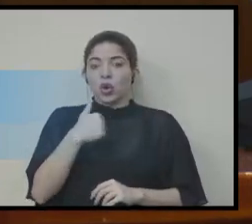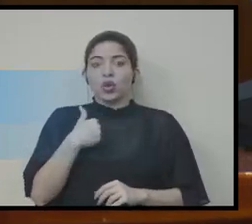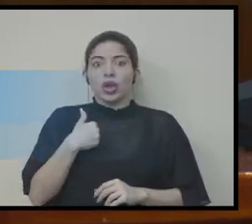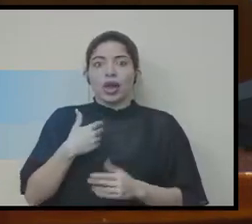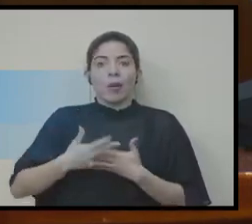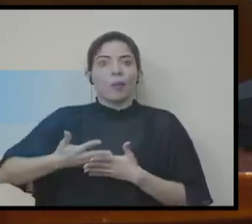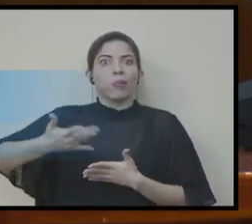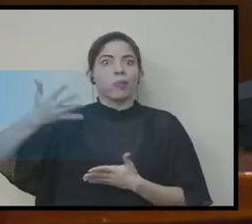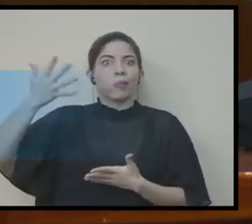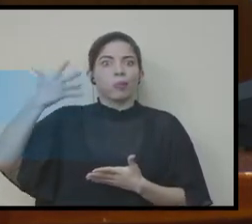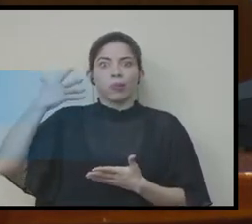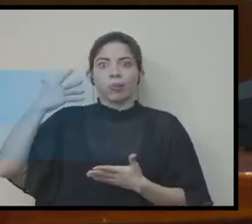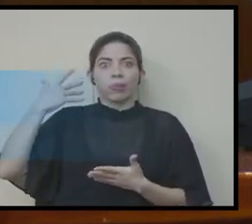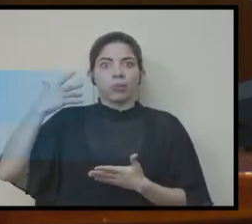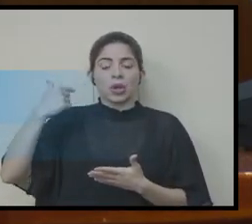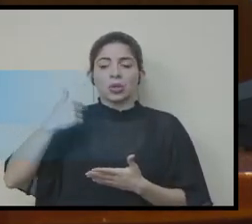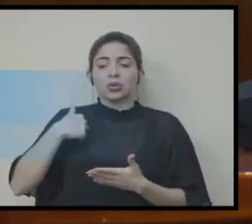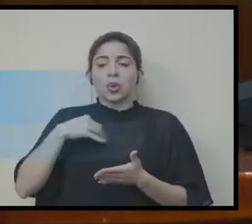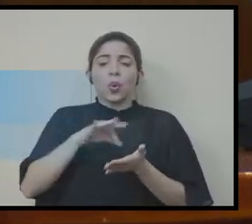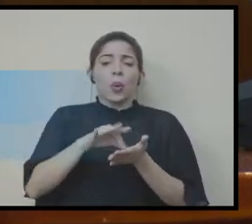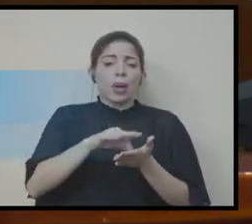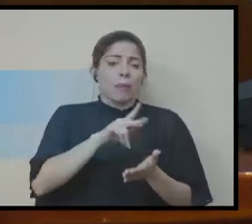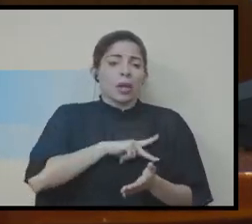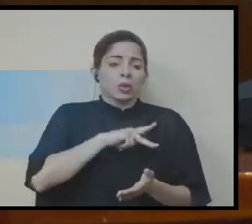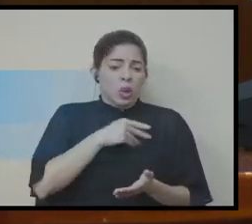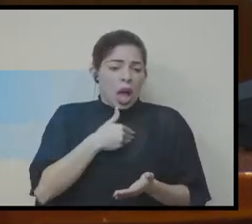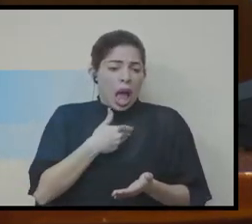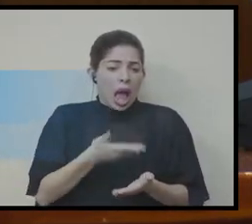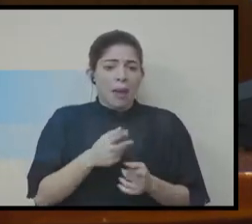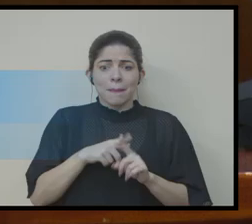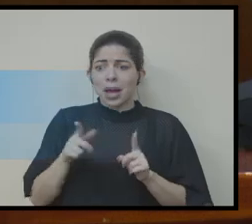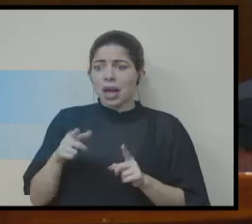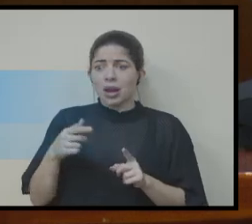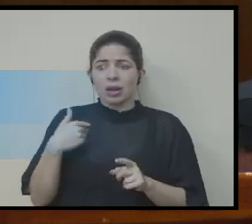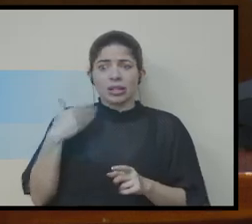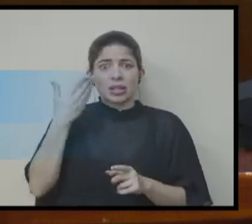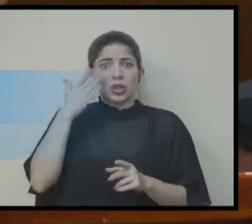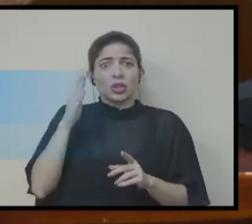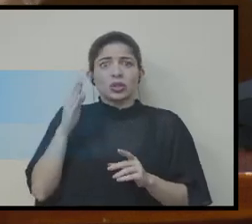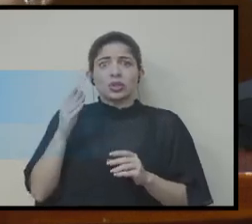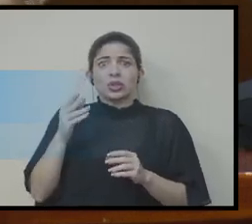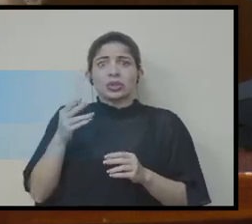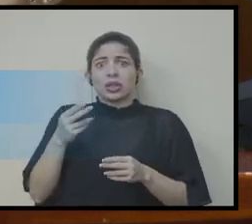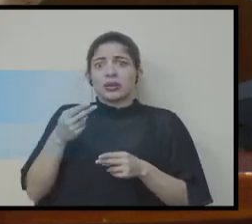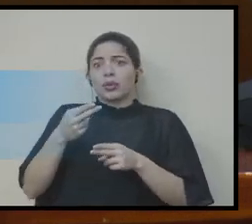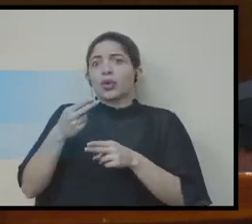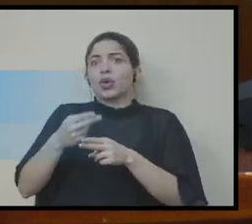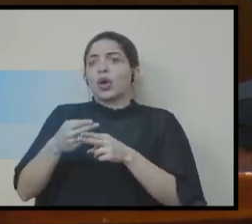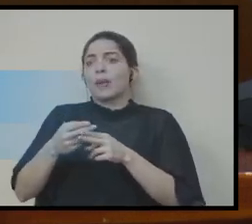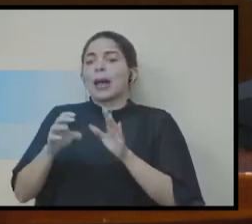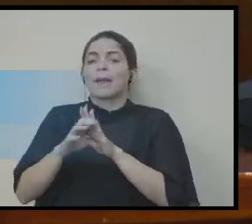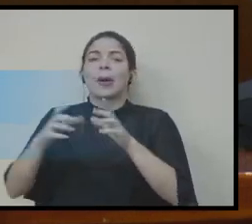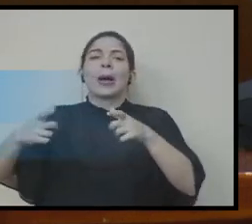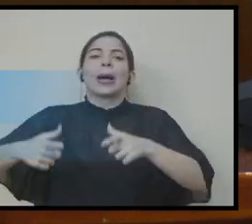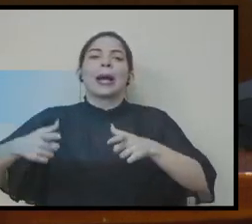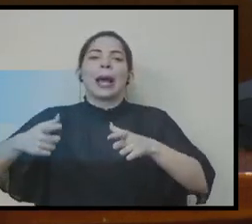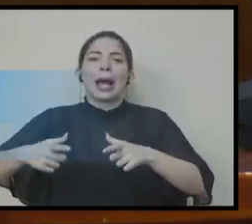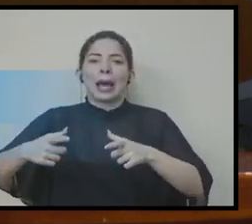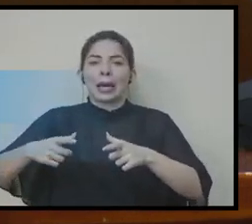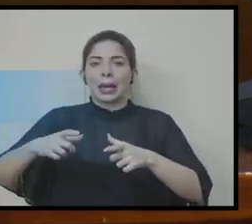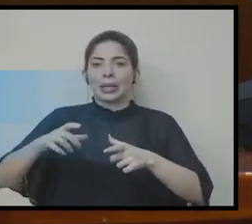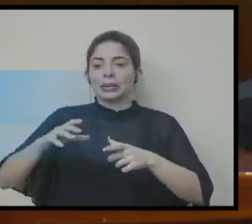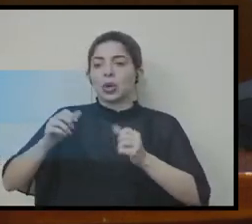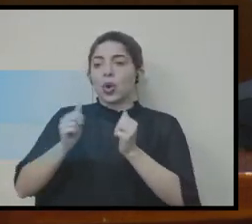trayectoria en esa línea, tengo mis cuentas personales, pero no sé cuál es el nombre fantasía, ¿verdad? El que quede en sueño con